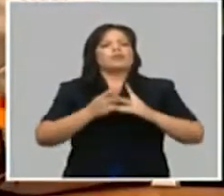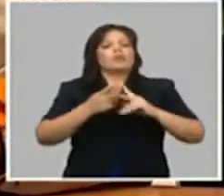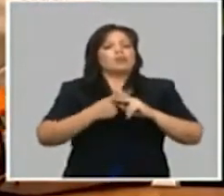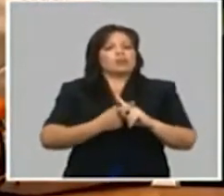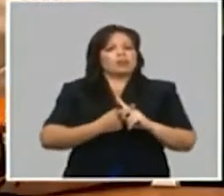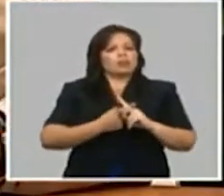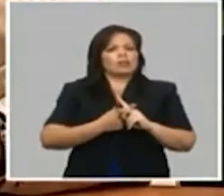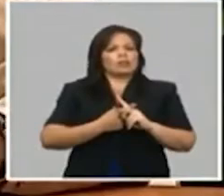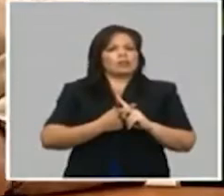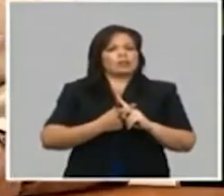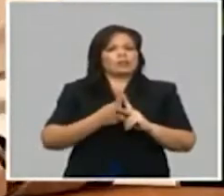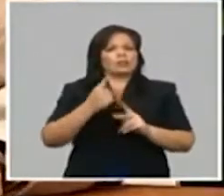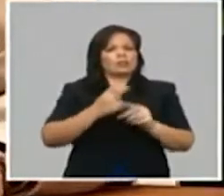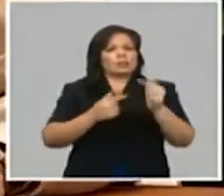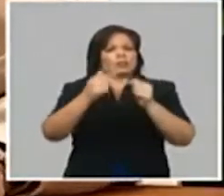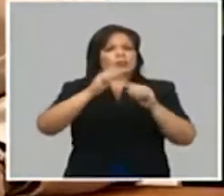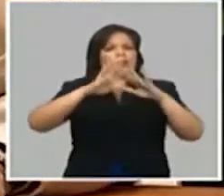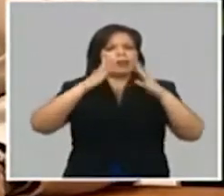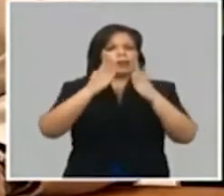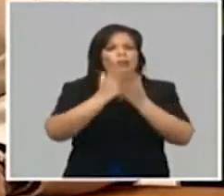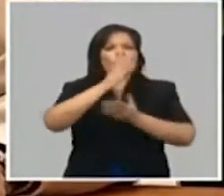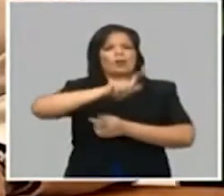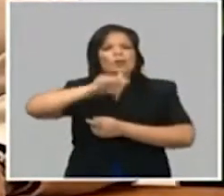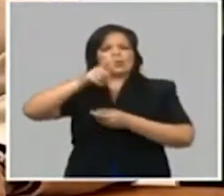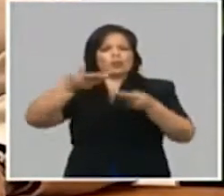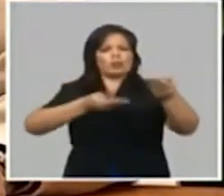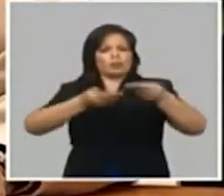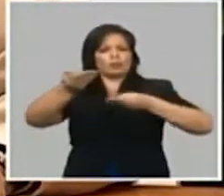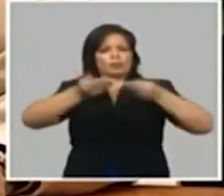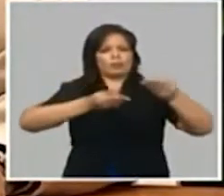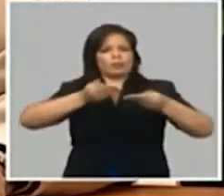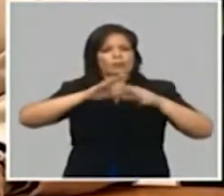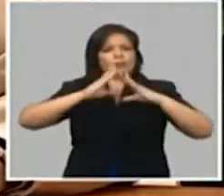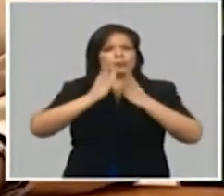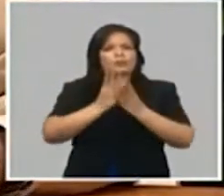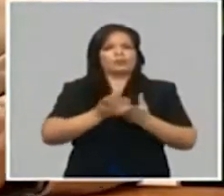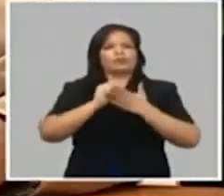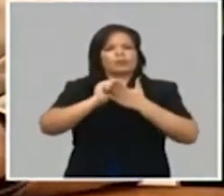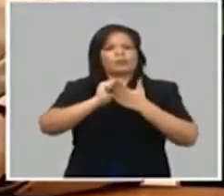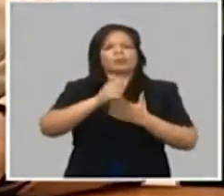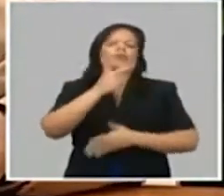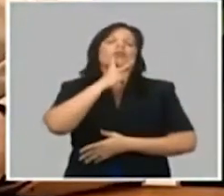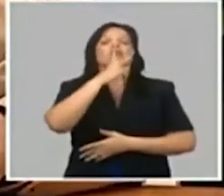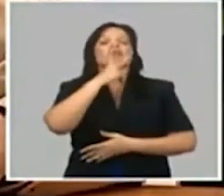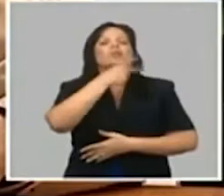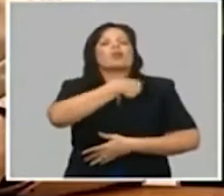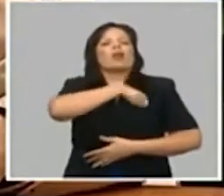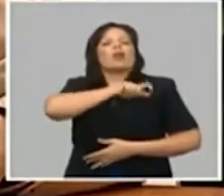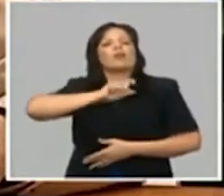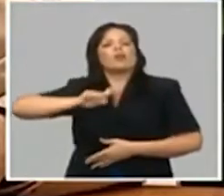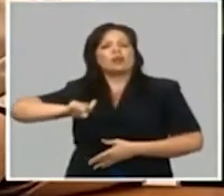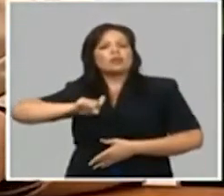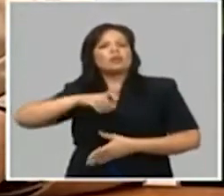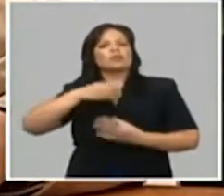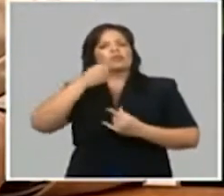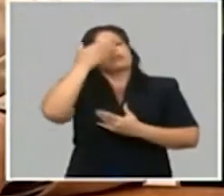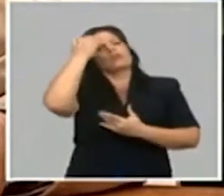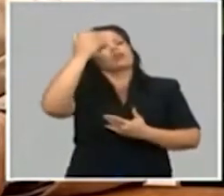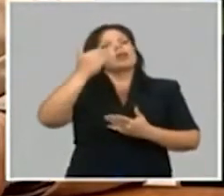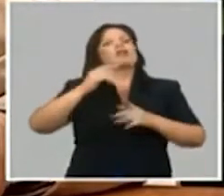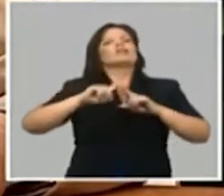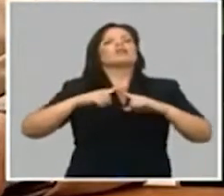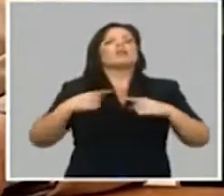a las personas que intercambian con nosotros sistemáticamente por nuestro sistema de atención a la población que tanto